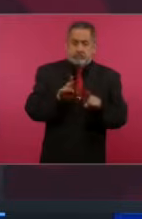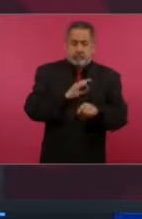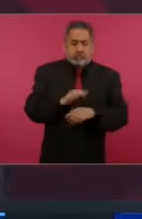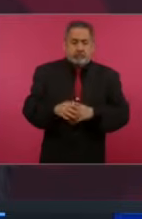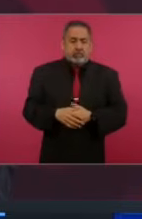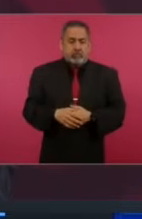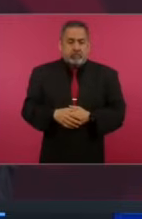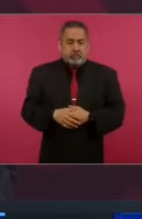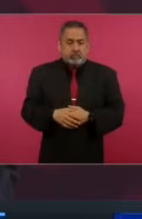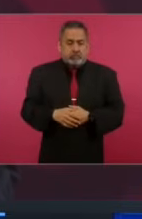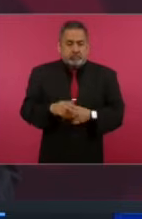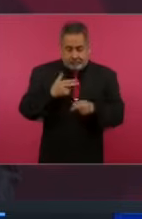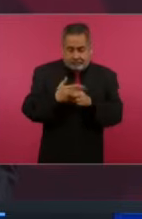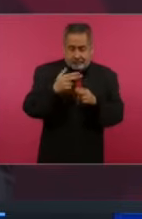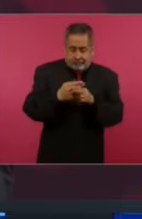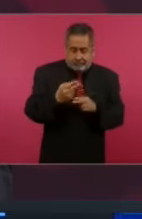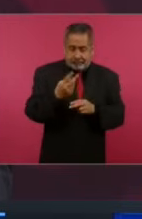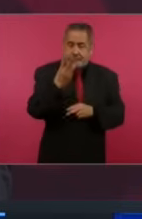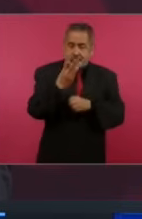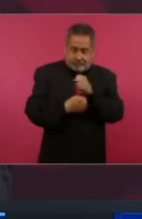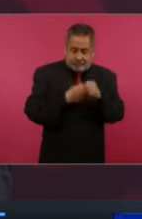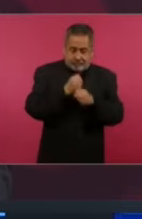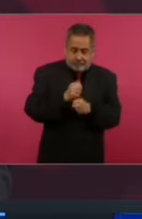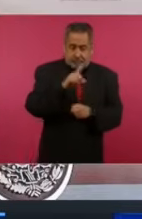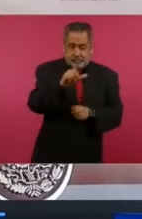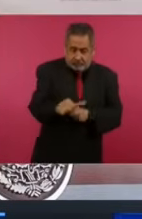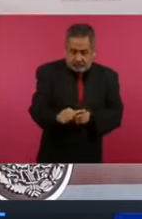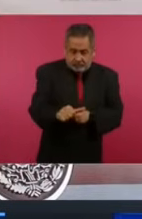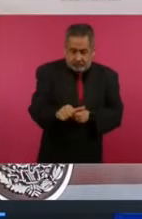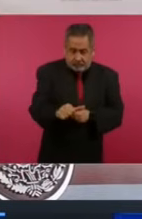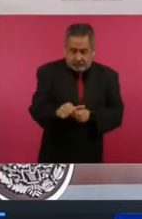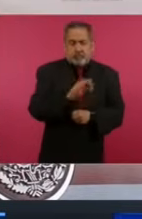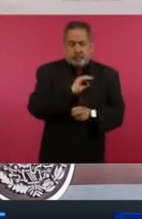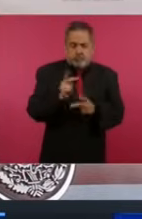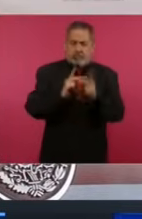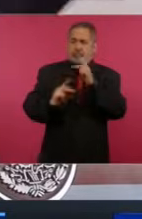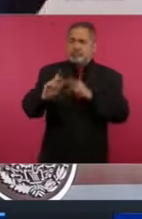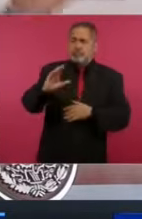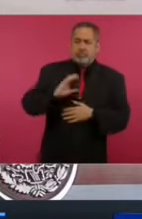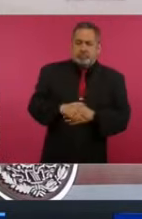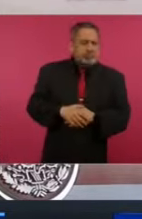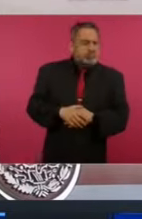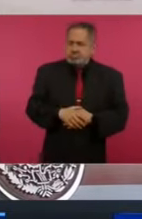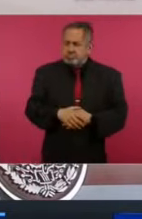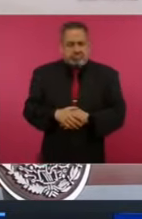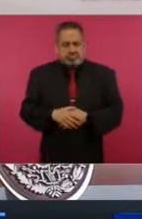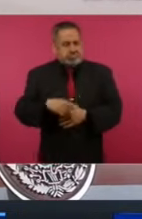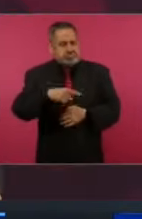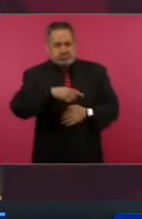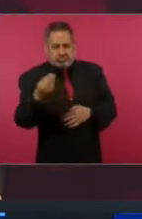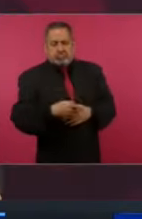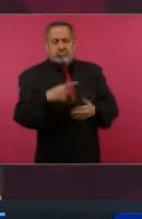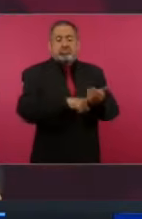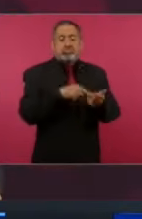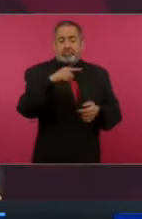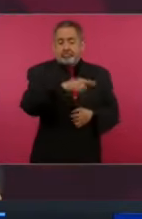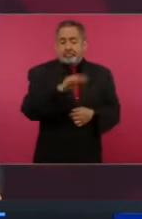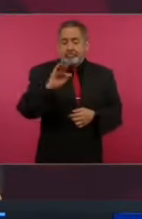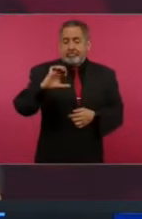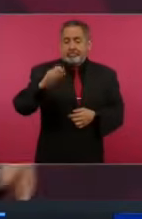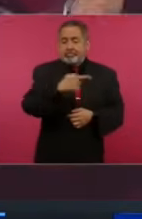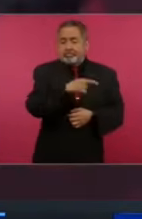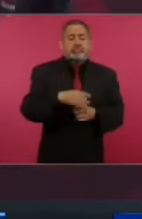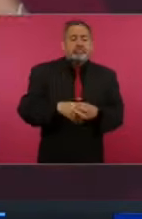Y bueno, por cierto, ¿sigue Uriel ahí? Sí, ahí sigue. Ahí sigue como fiscal. Como si nada, así es, protegido por